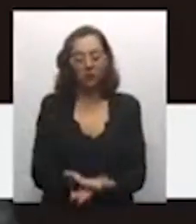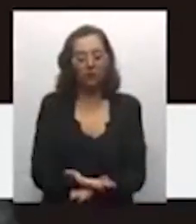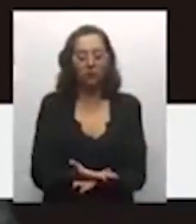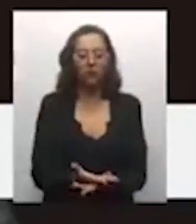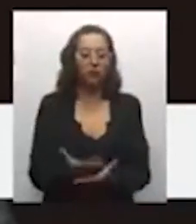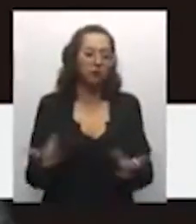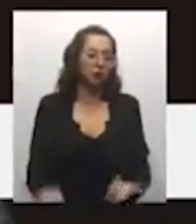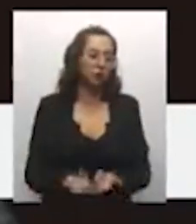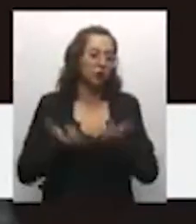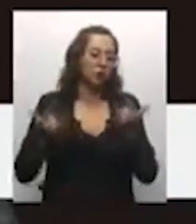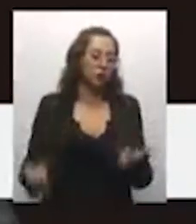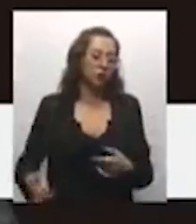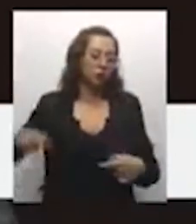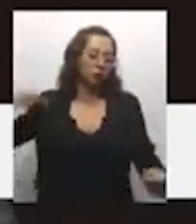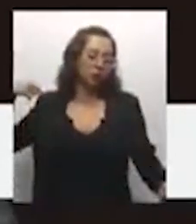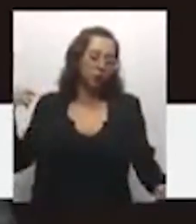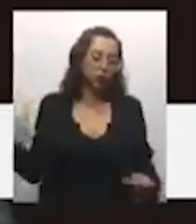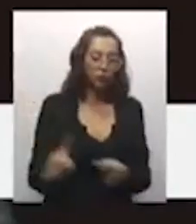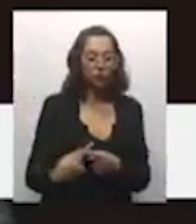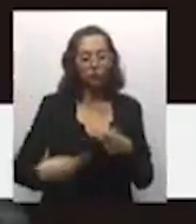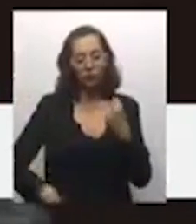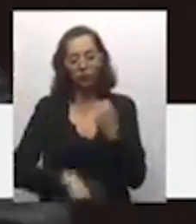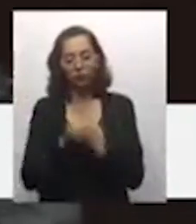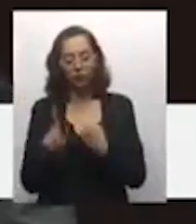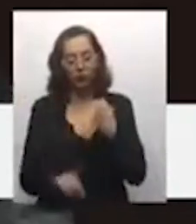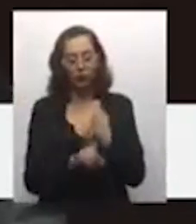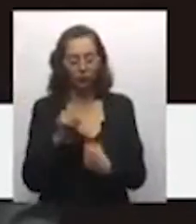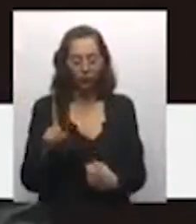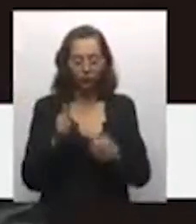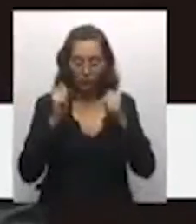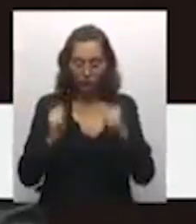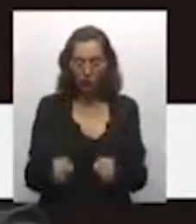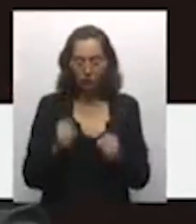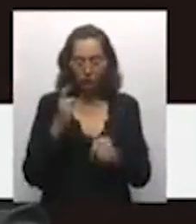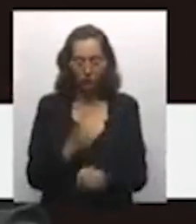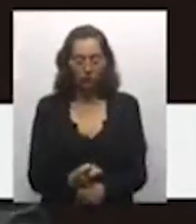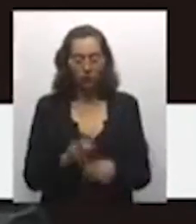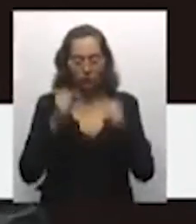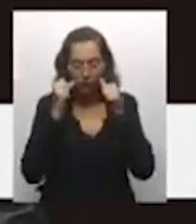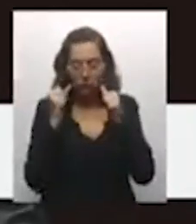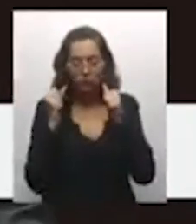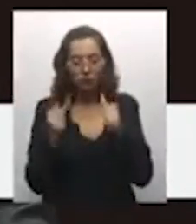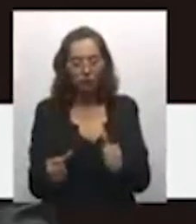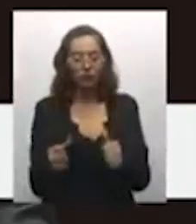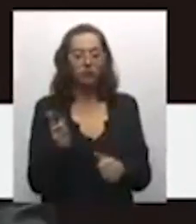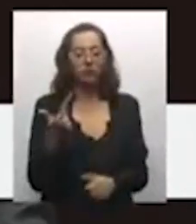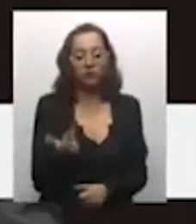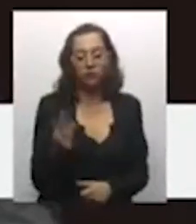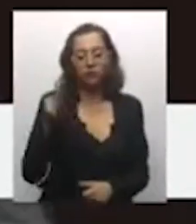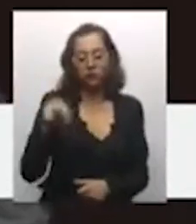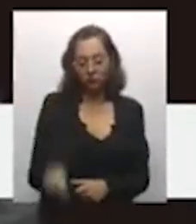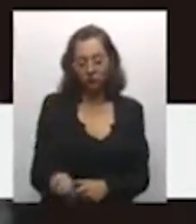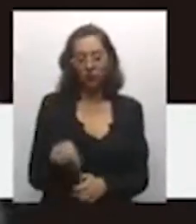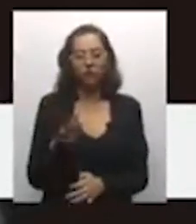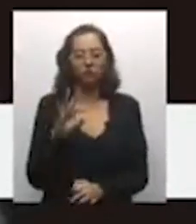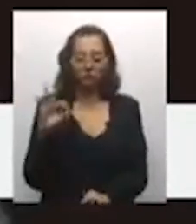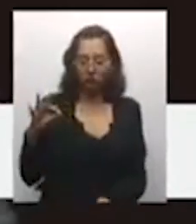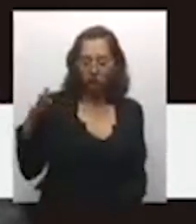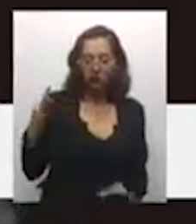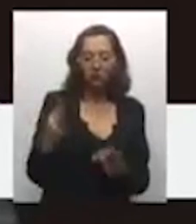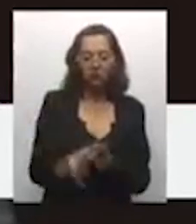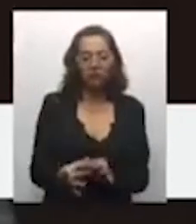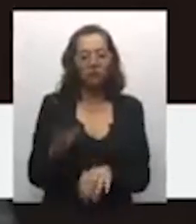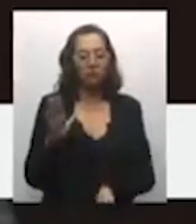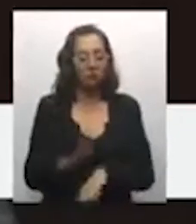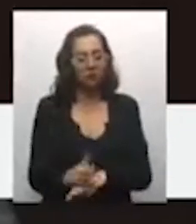histórico para enfrentar el problema de la inseguridad la guardia nacional cumplirá una función